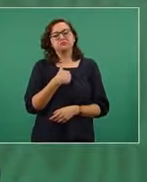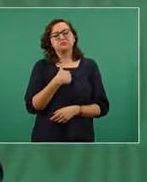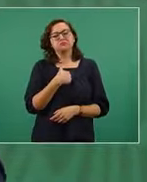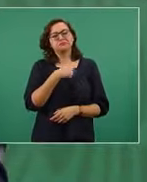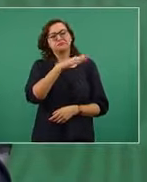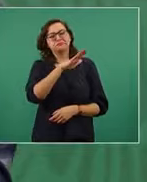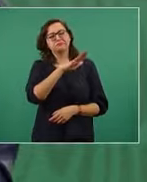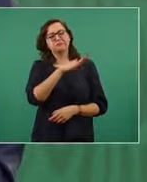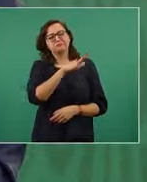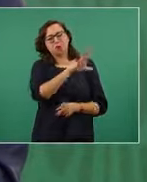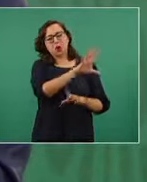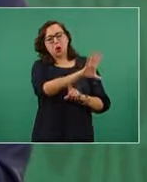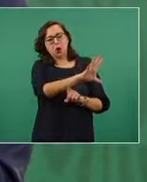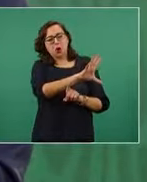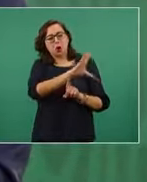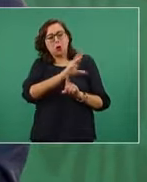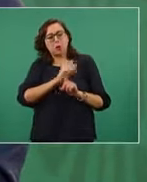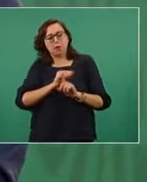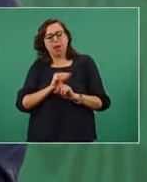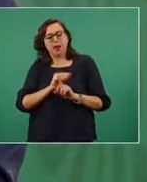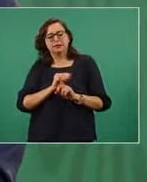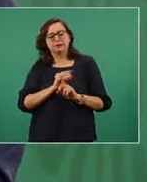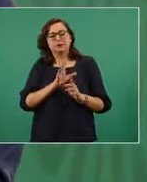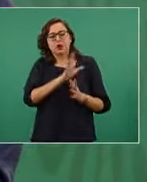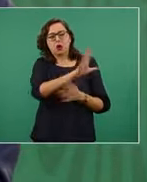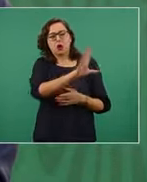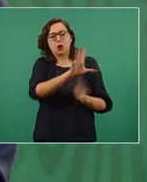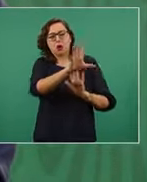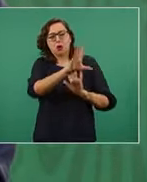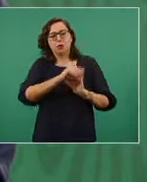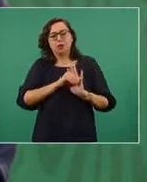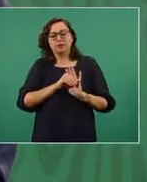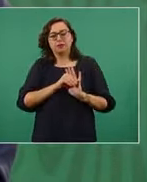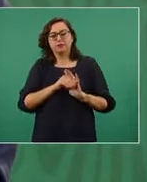yo diría: el pueblo, tonto,